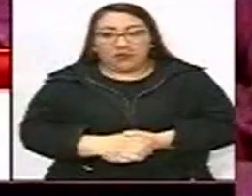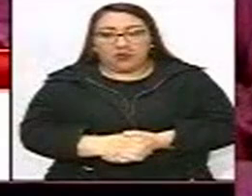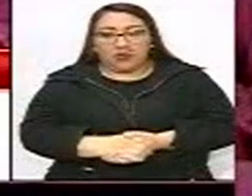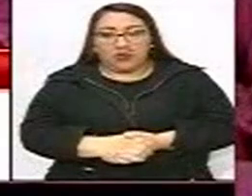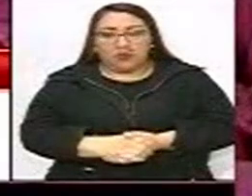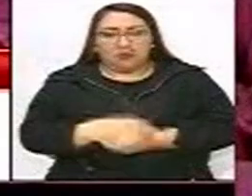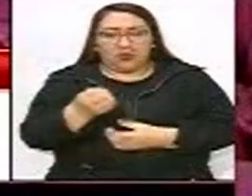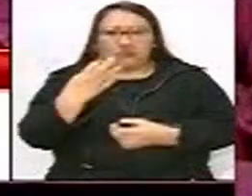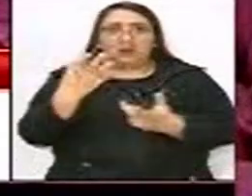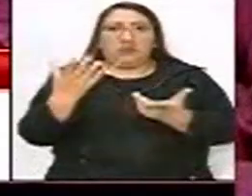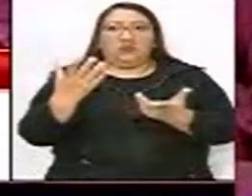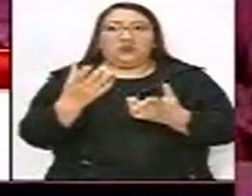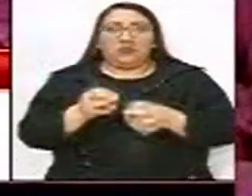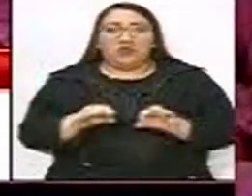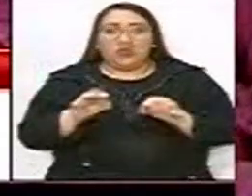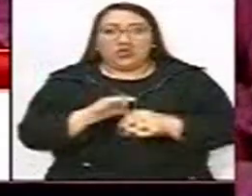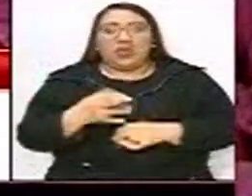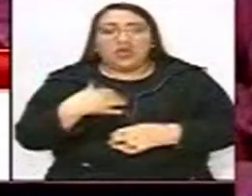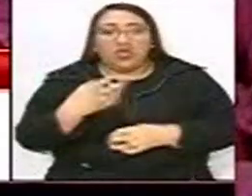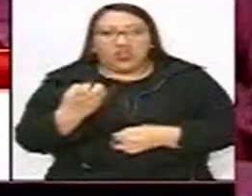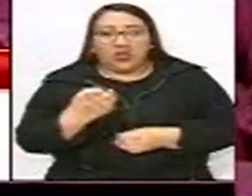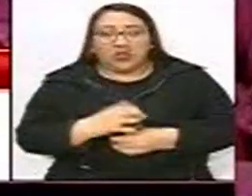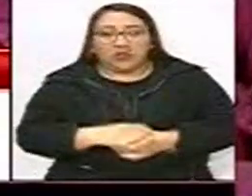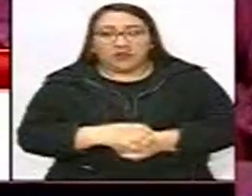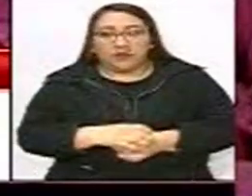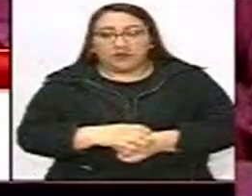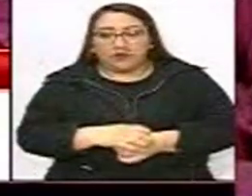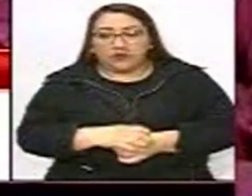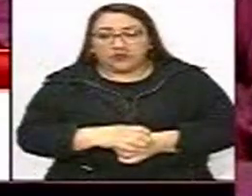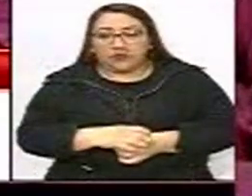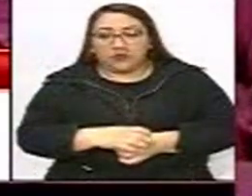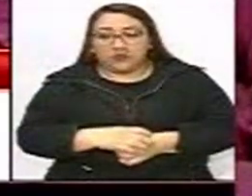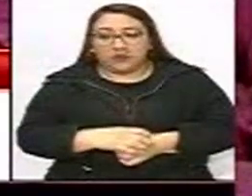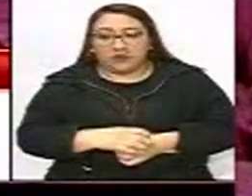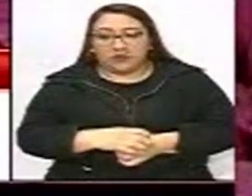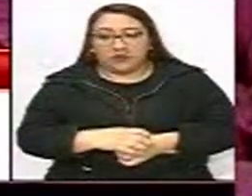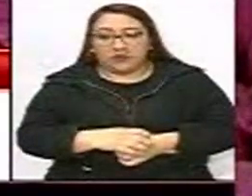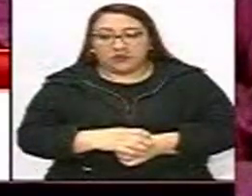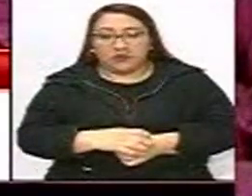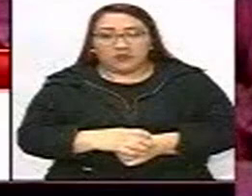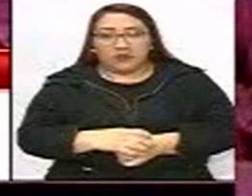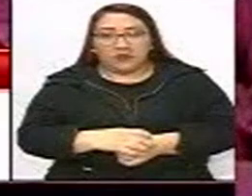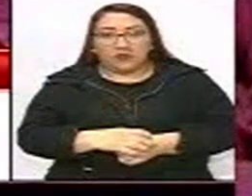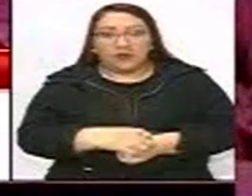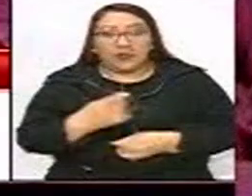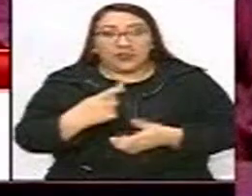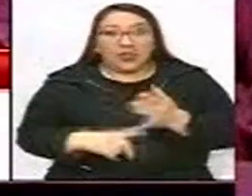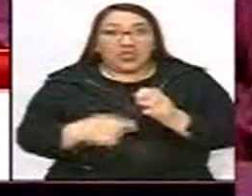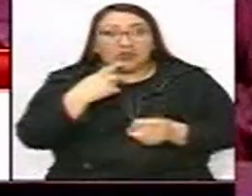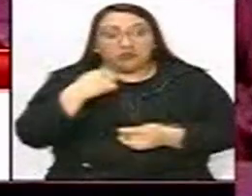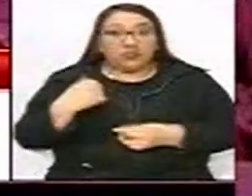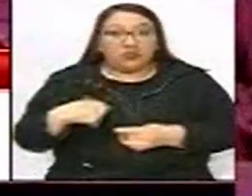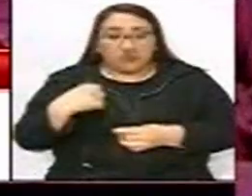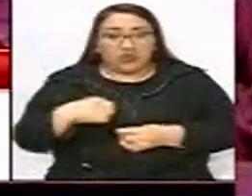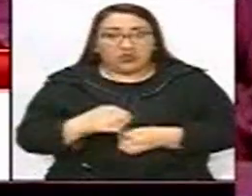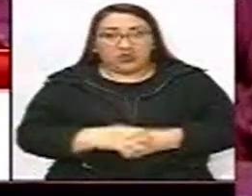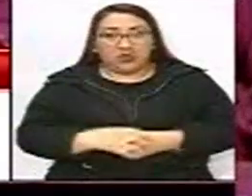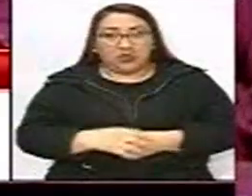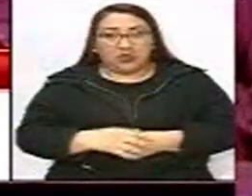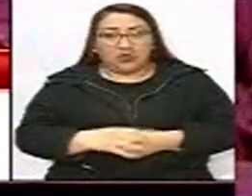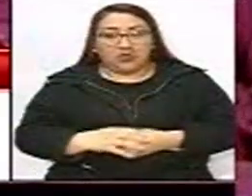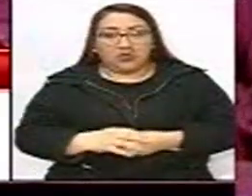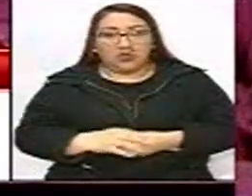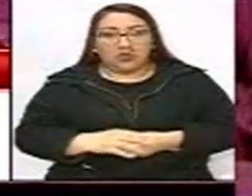de decir algo que me parece relevante y que yo quisiera que se detenga, que es que la Municipalidad